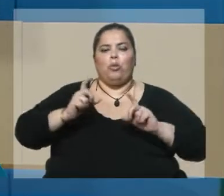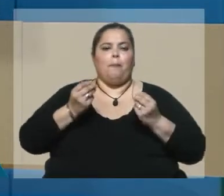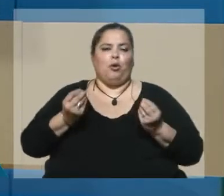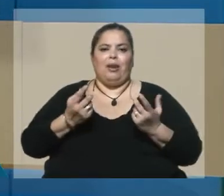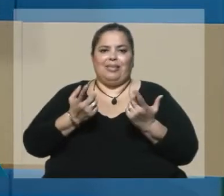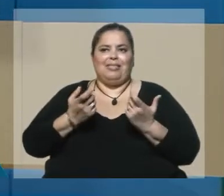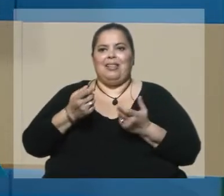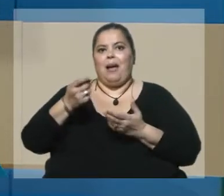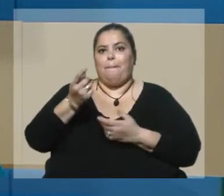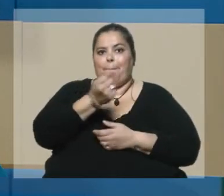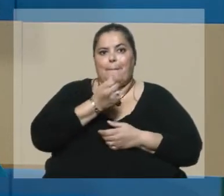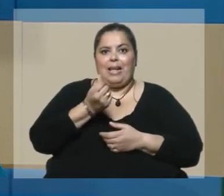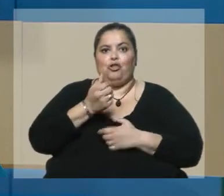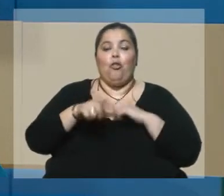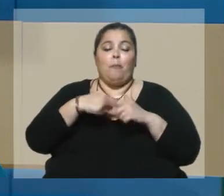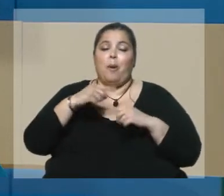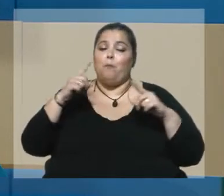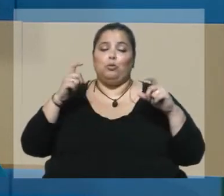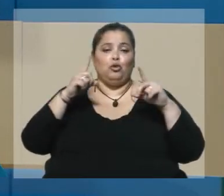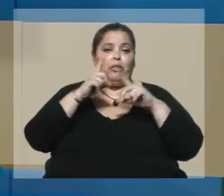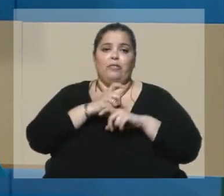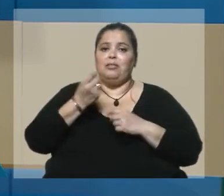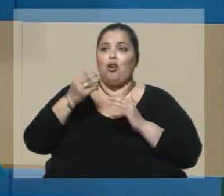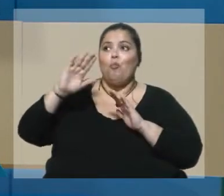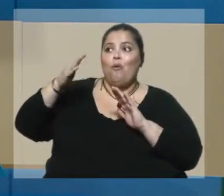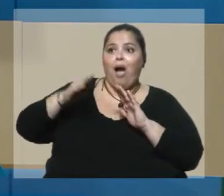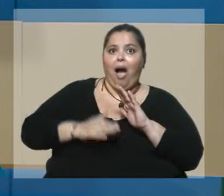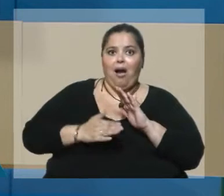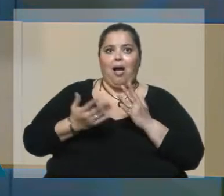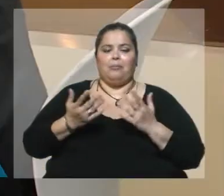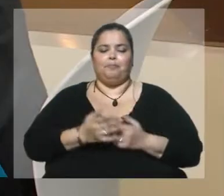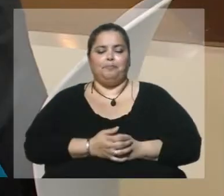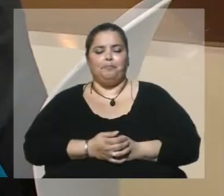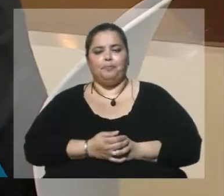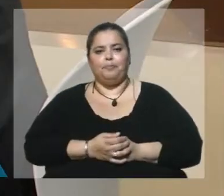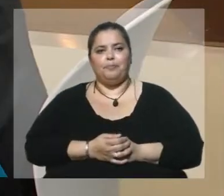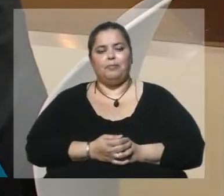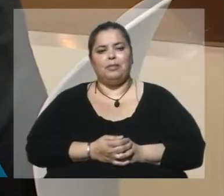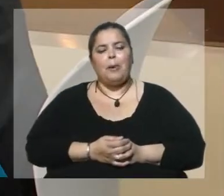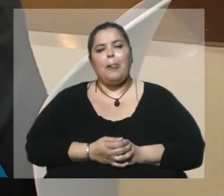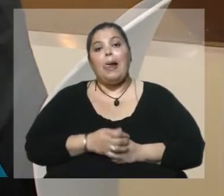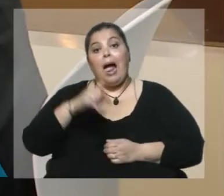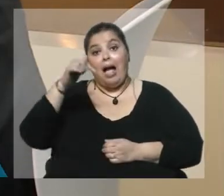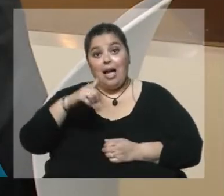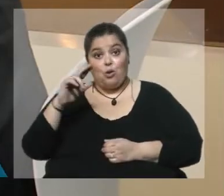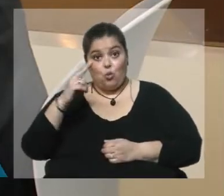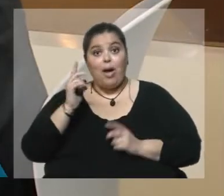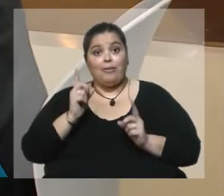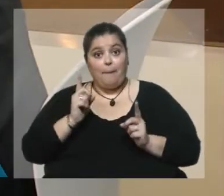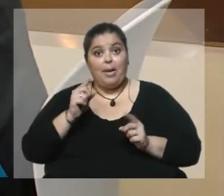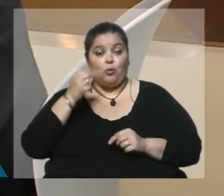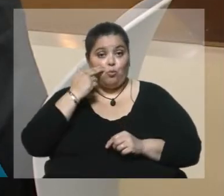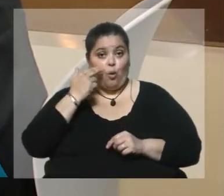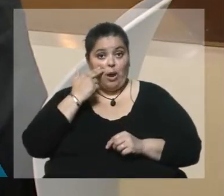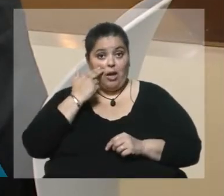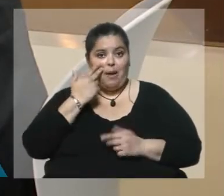es mucho más difícil bajar esa inflación cuando se meten las expectativas ahora en Uruguay también la inflación es un problema